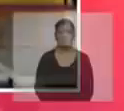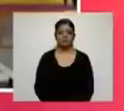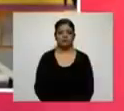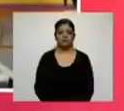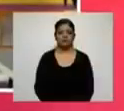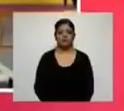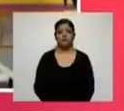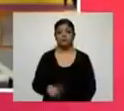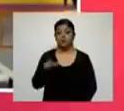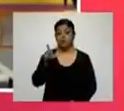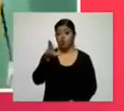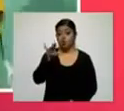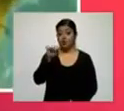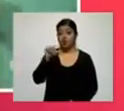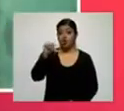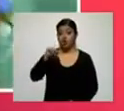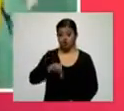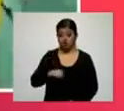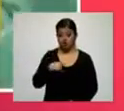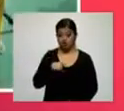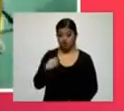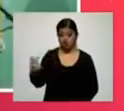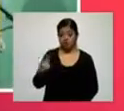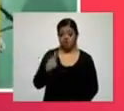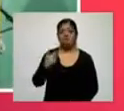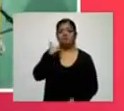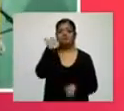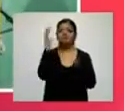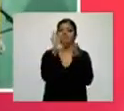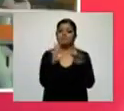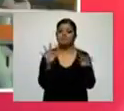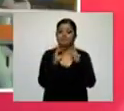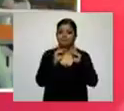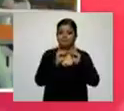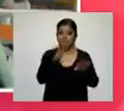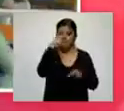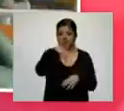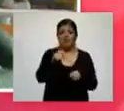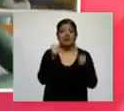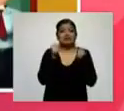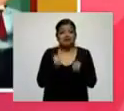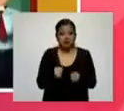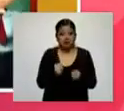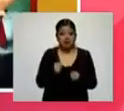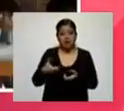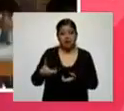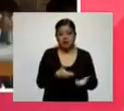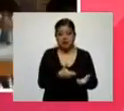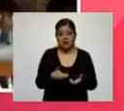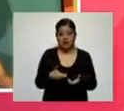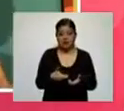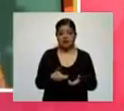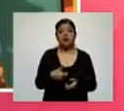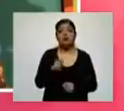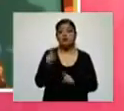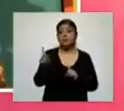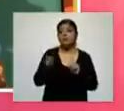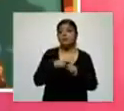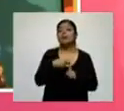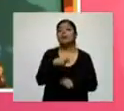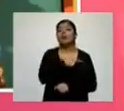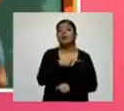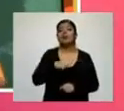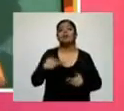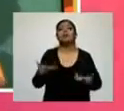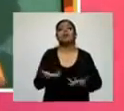Lucio y yo estamos aquí para informaros de lo que debéis hacer para andar con seguridad por las calles. ¿Sabéis qué es lo primero que tenéis